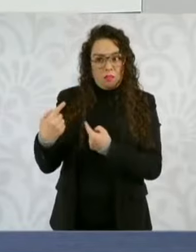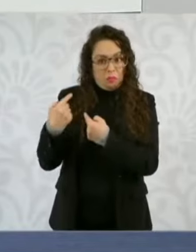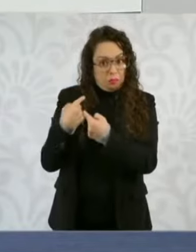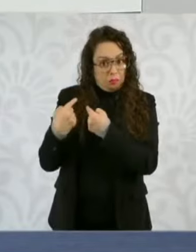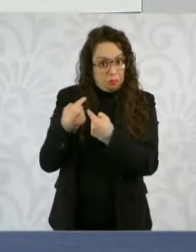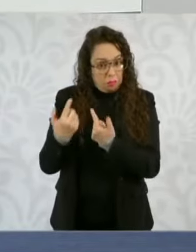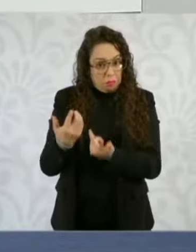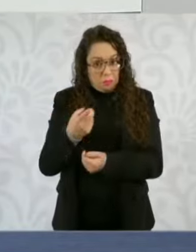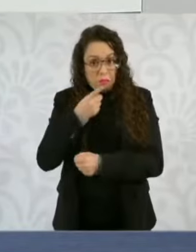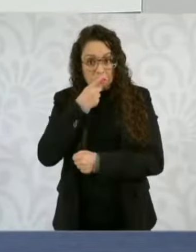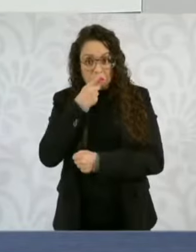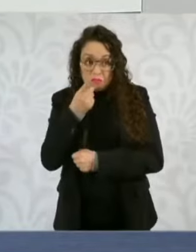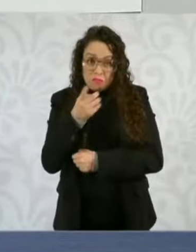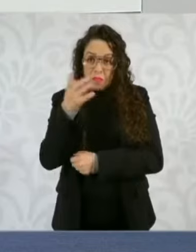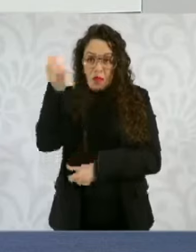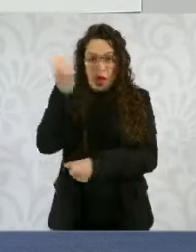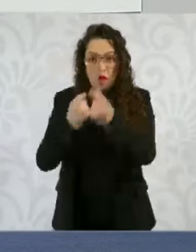algunos